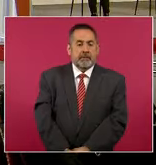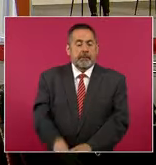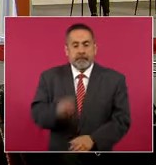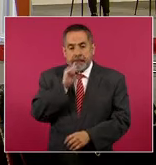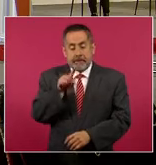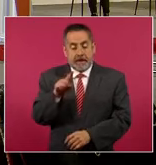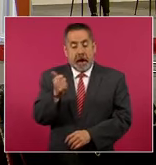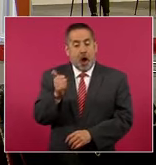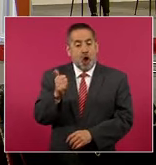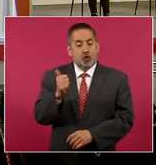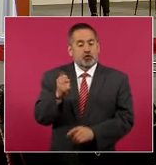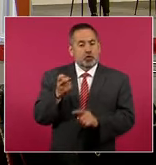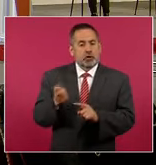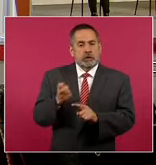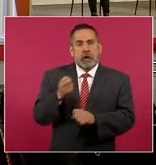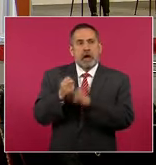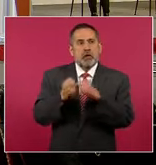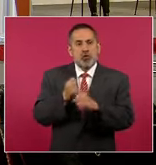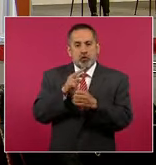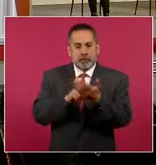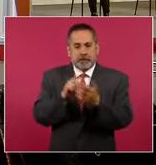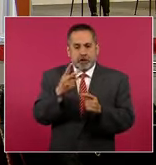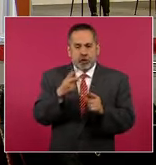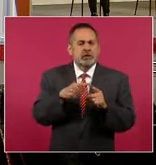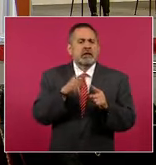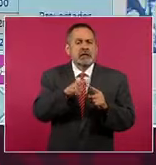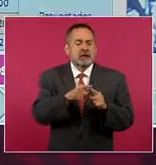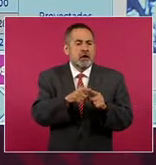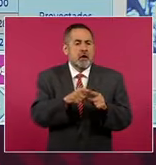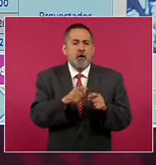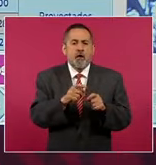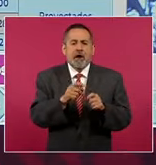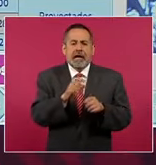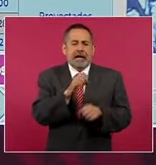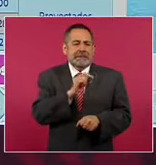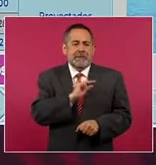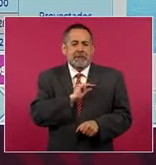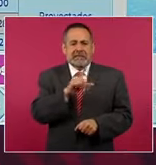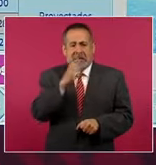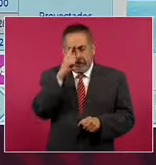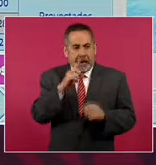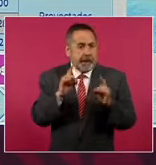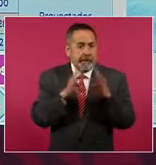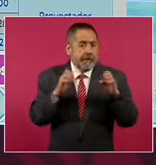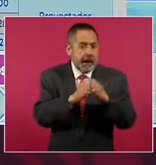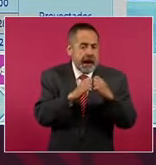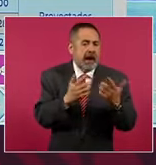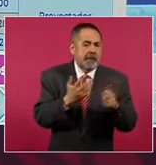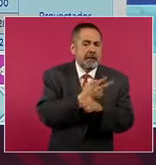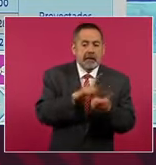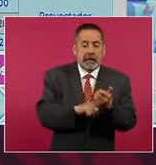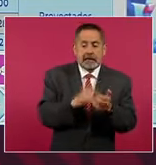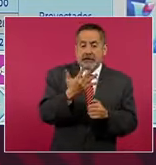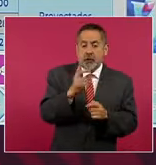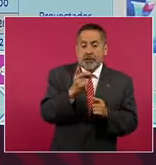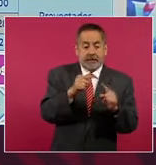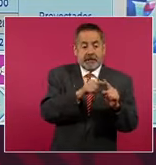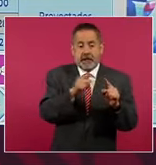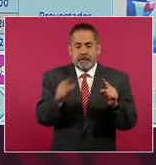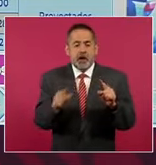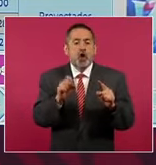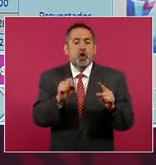agosto del 22, la Fuerza Especial de Reacción e Intervención, y el 5 de diciembre la Subjefatura